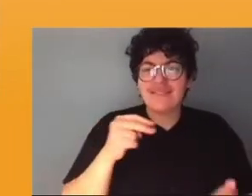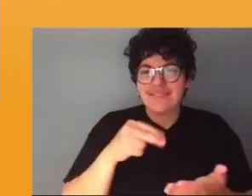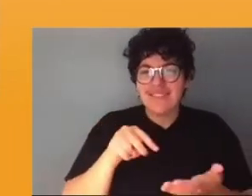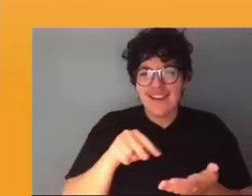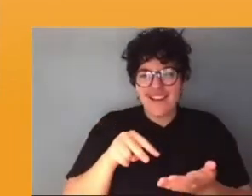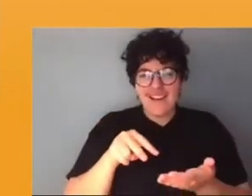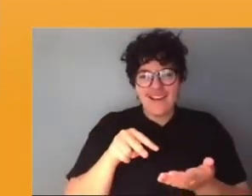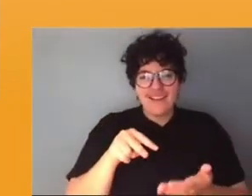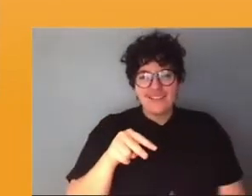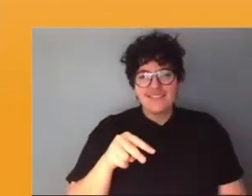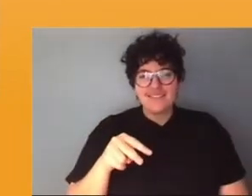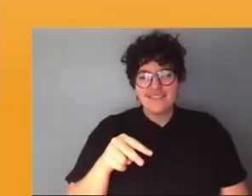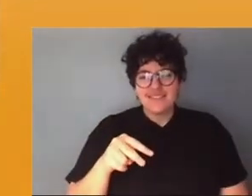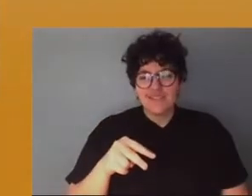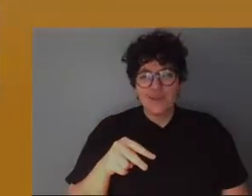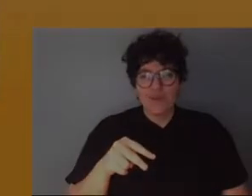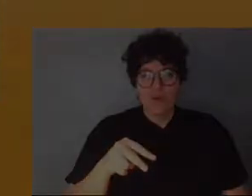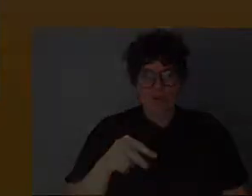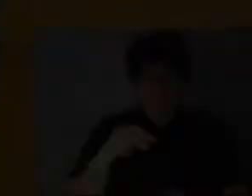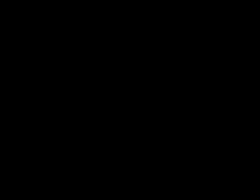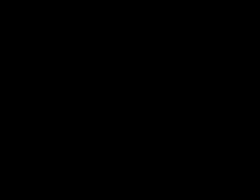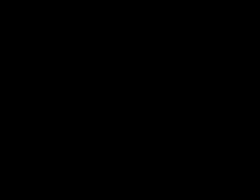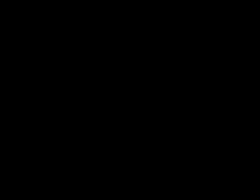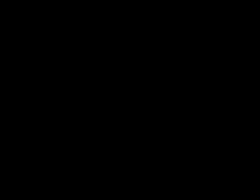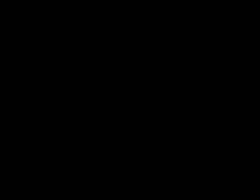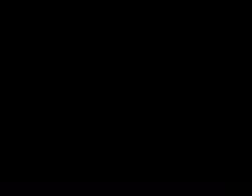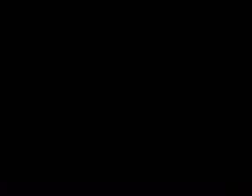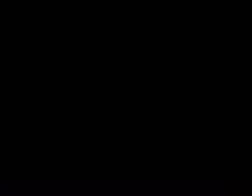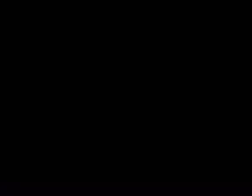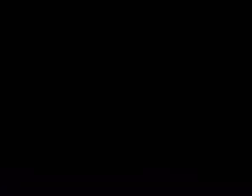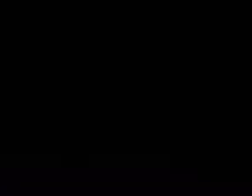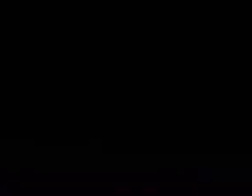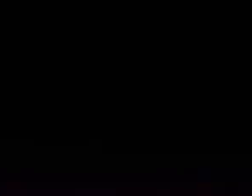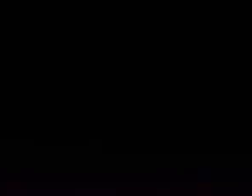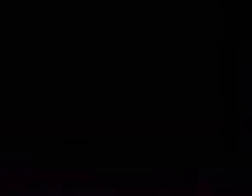eso es, de eso se trata la danza, yo creo.